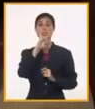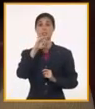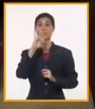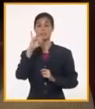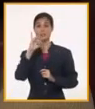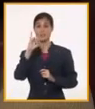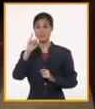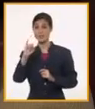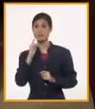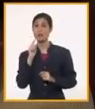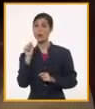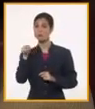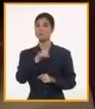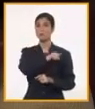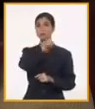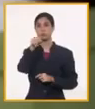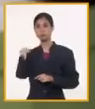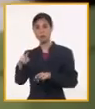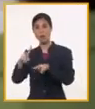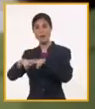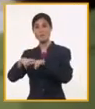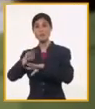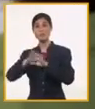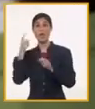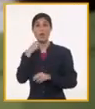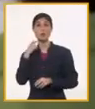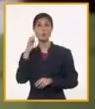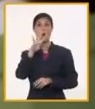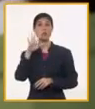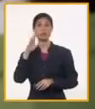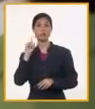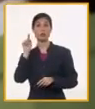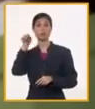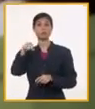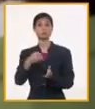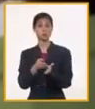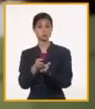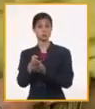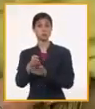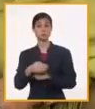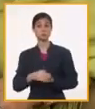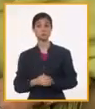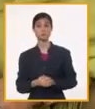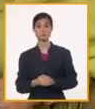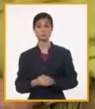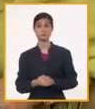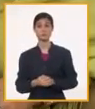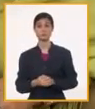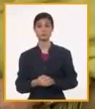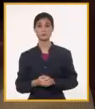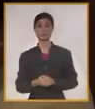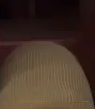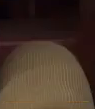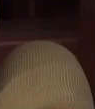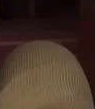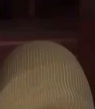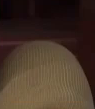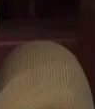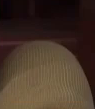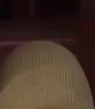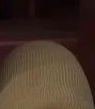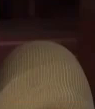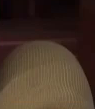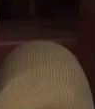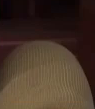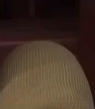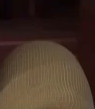como 40 y no sé cuántos años, 45 años. Sí. Al frente del Departamento de Organización. Departamento de Organización fue lo que